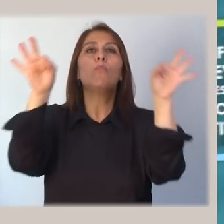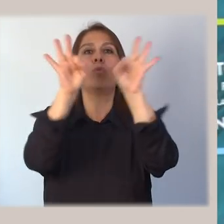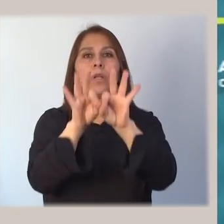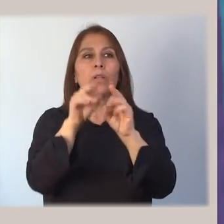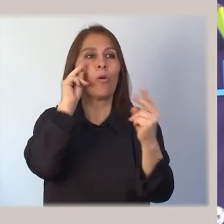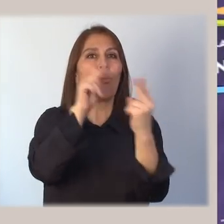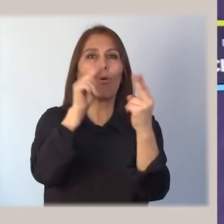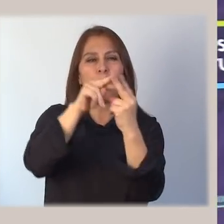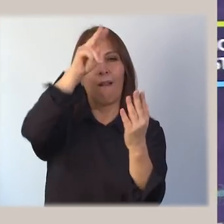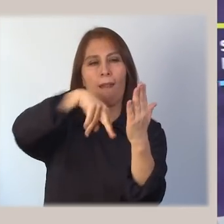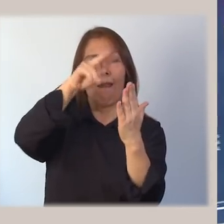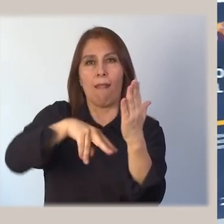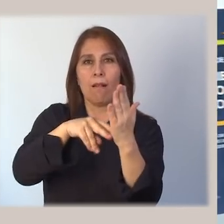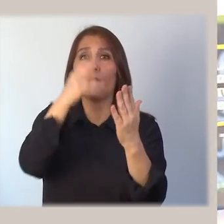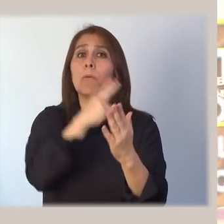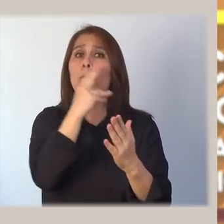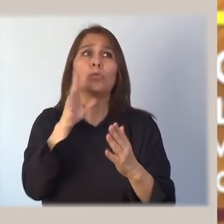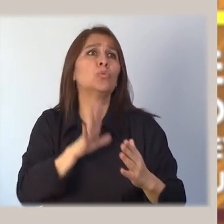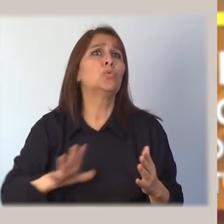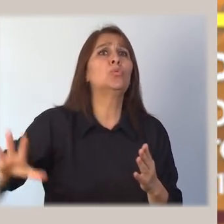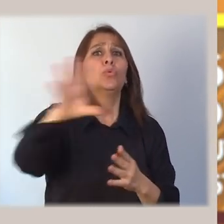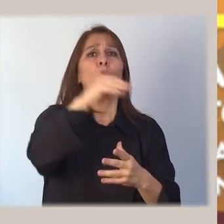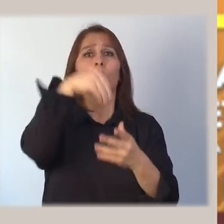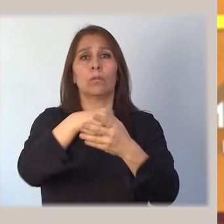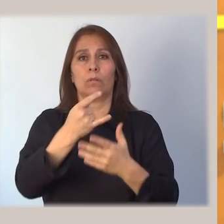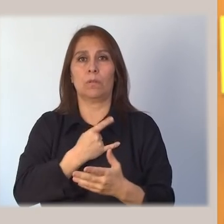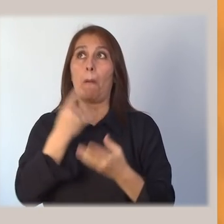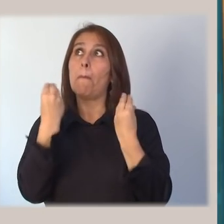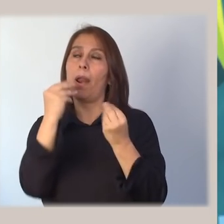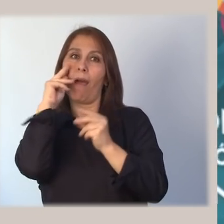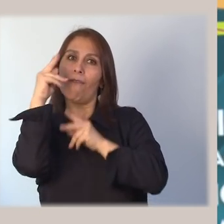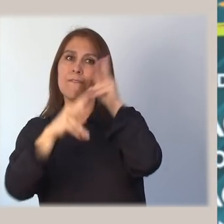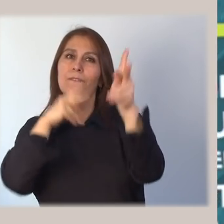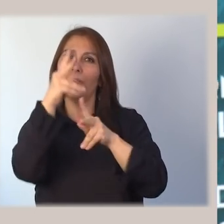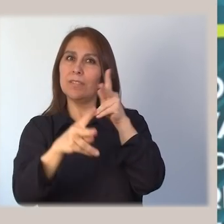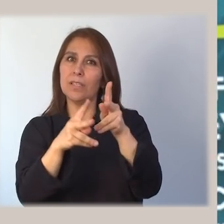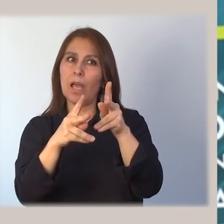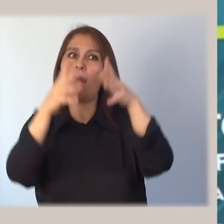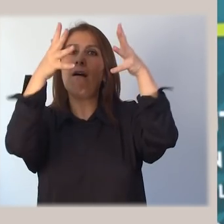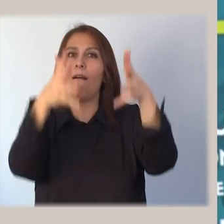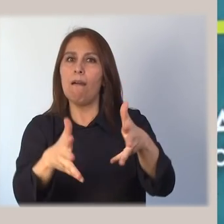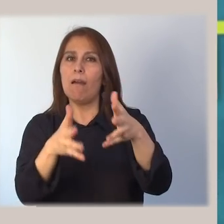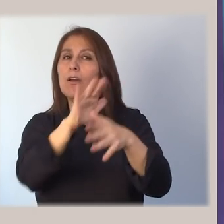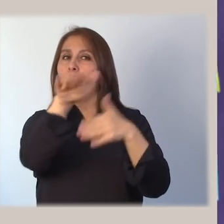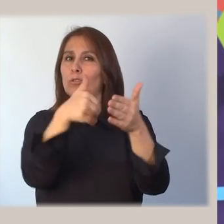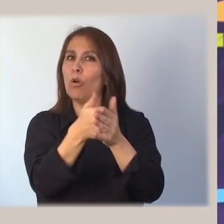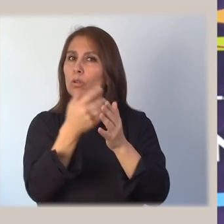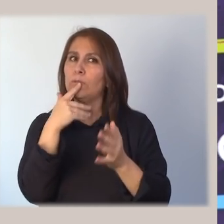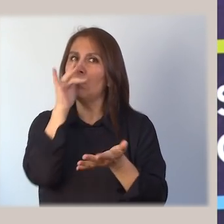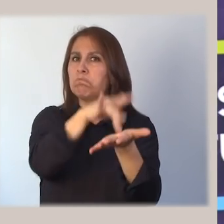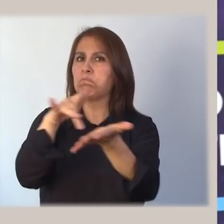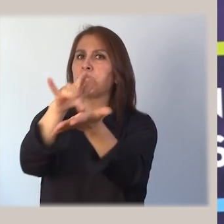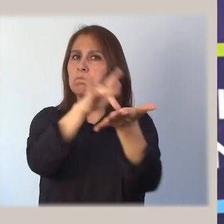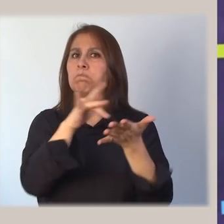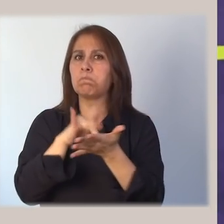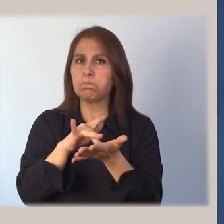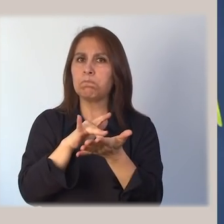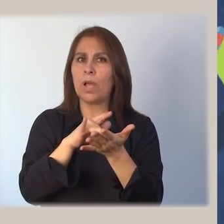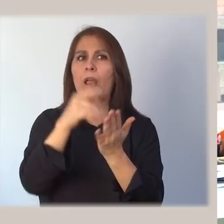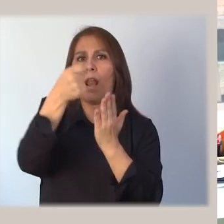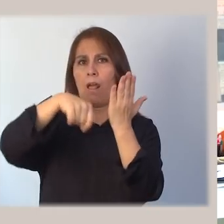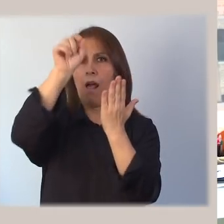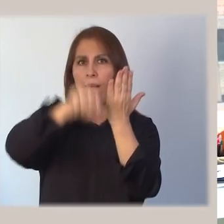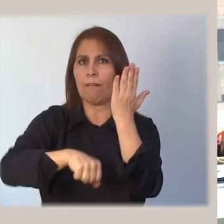estos documentos hace parte del compromiso de todos los integrantes de la universidad para participar en la visita de pares evaluadores con miras a la renovación de